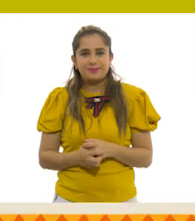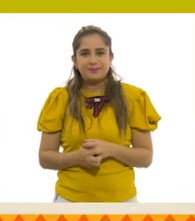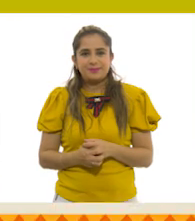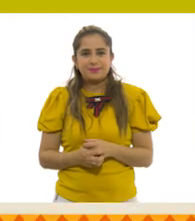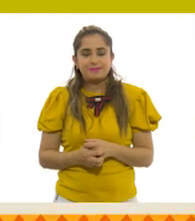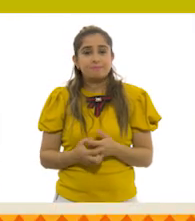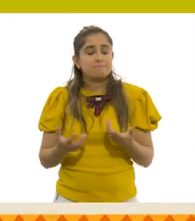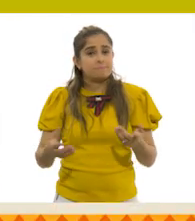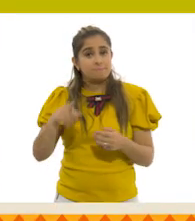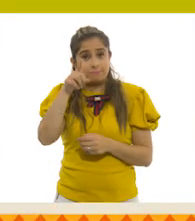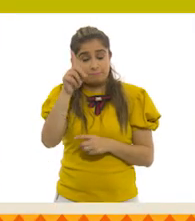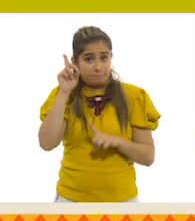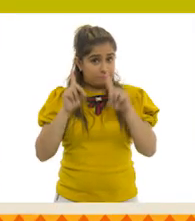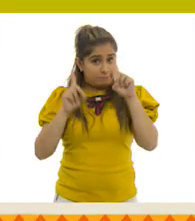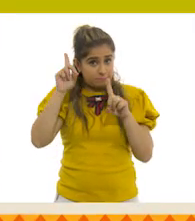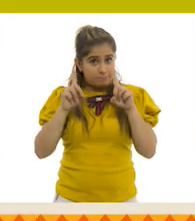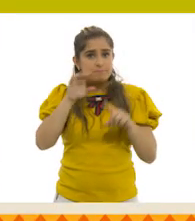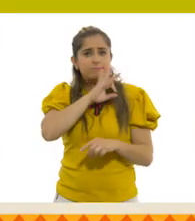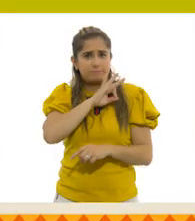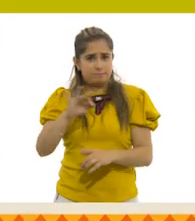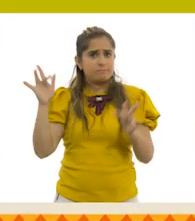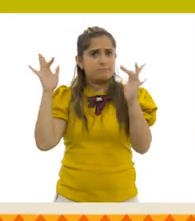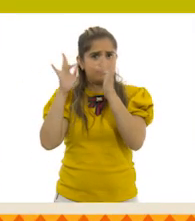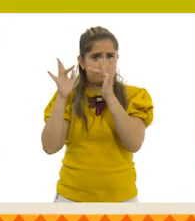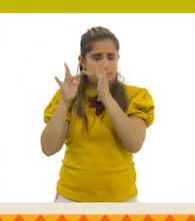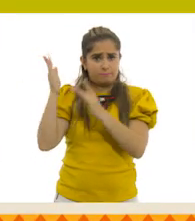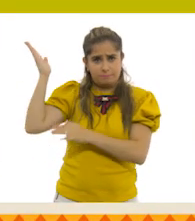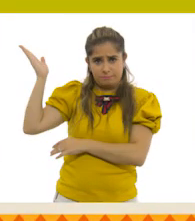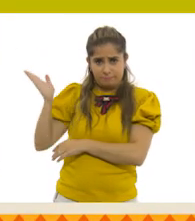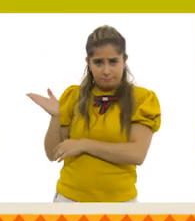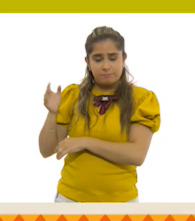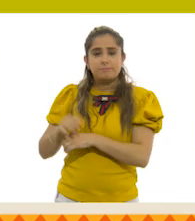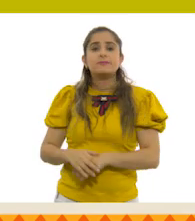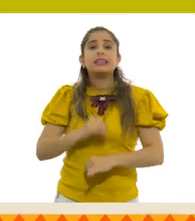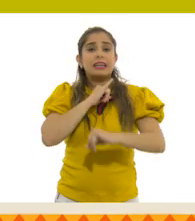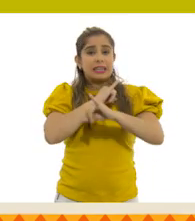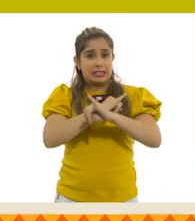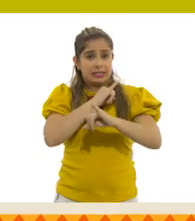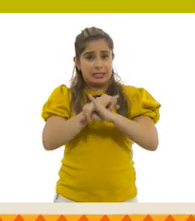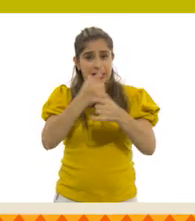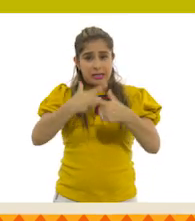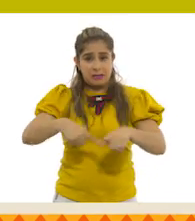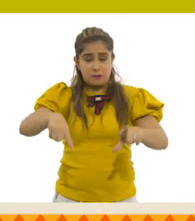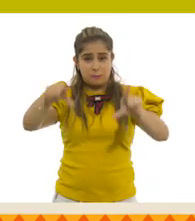Si tienes alguna duda, contáctanos. Página web